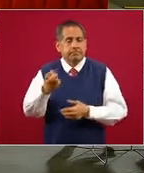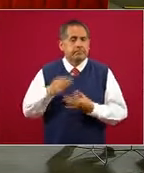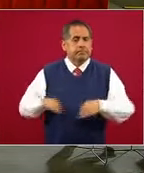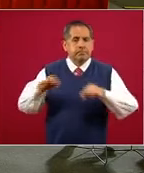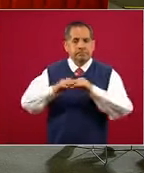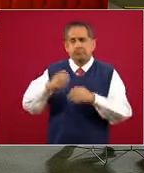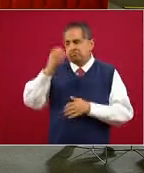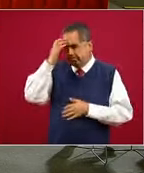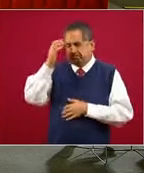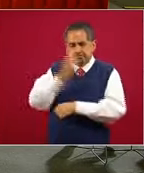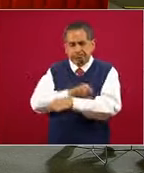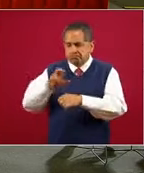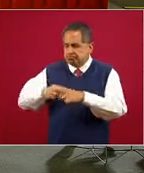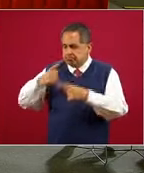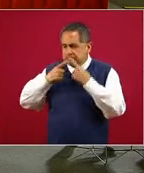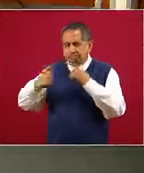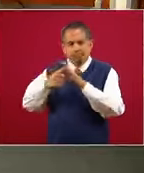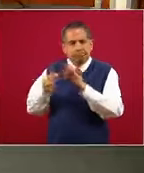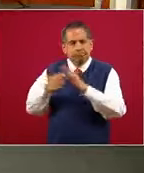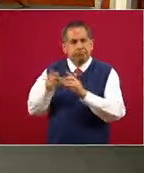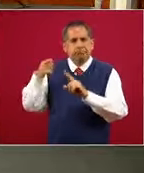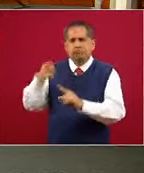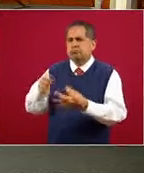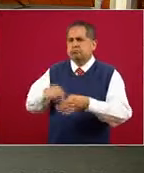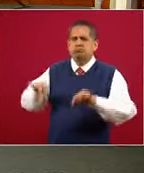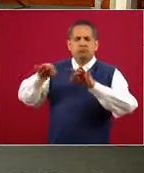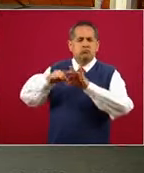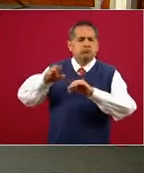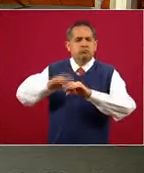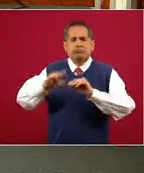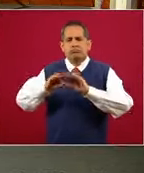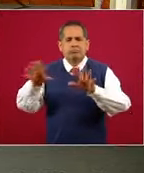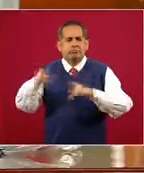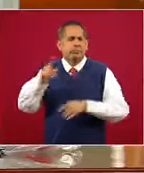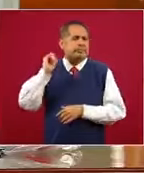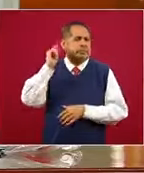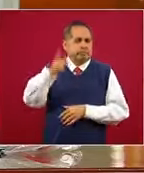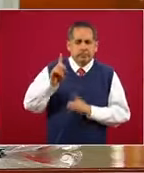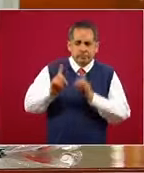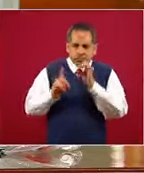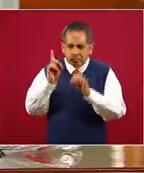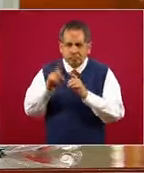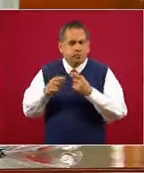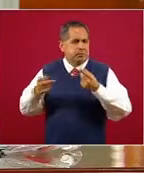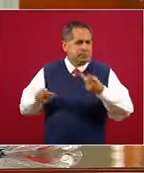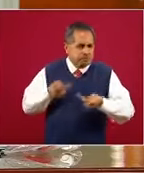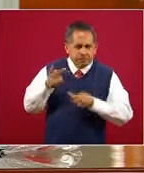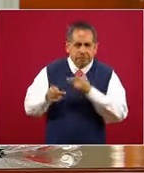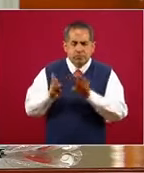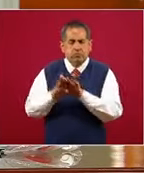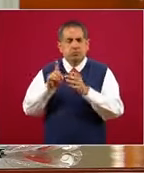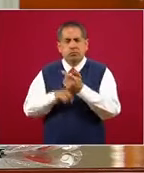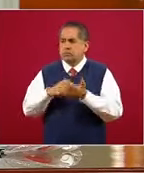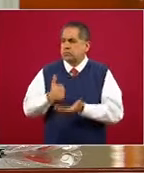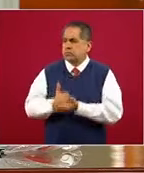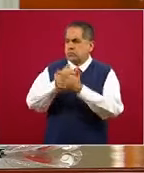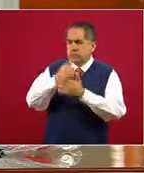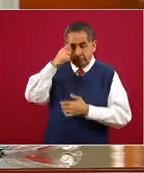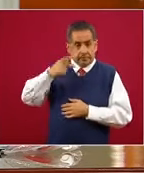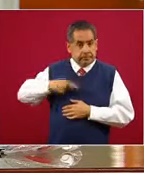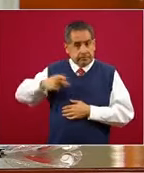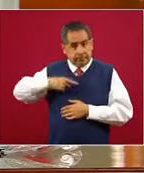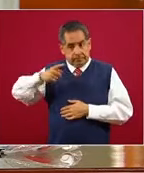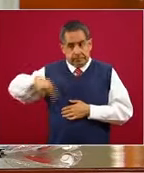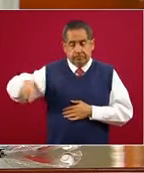coordinación, esta información. Por supuesto, estamos abiertos a cualquier duda, pregunta, pues ayudar a las